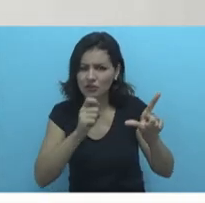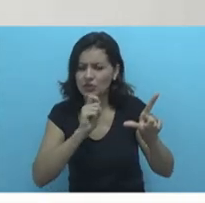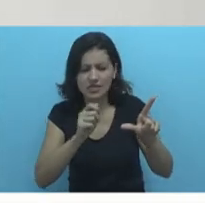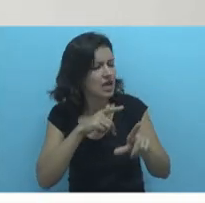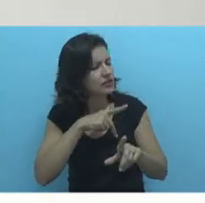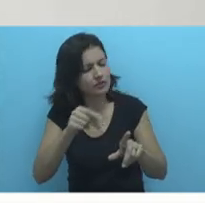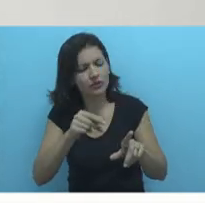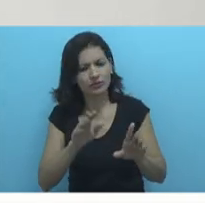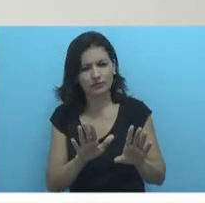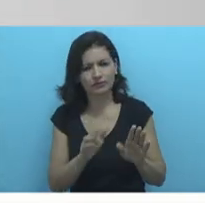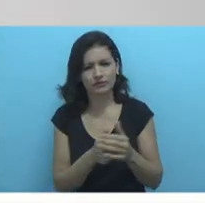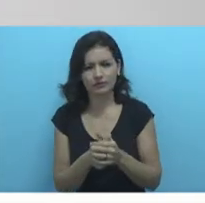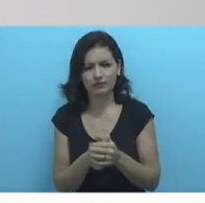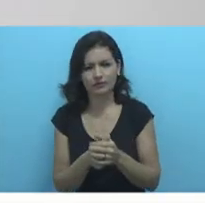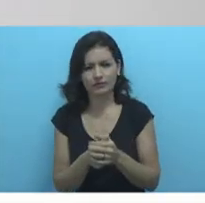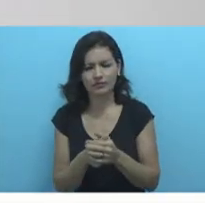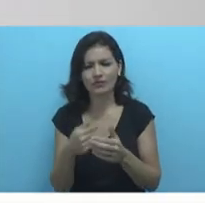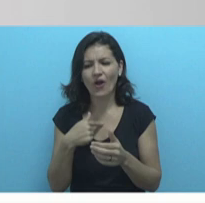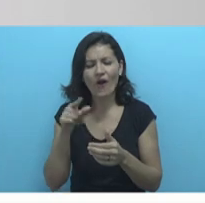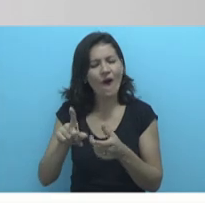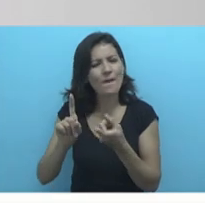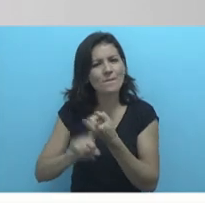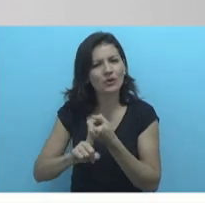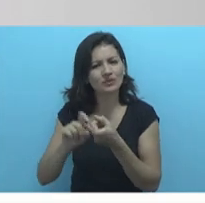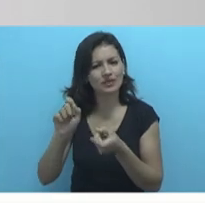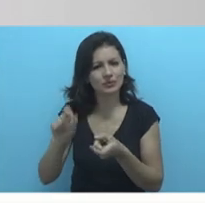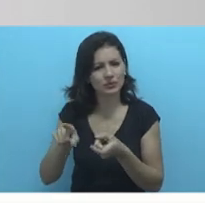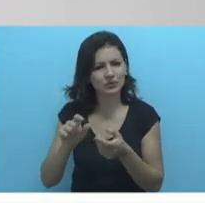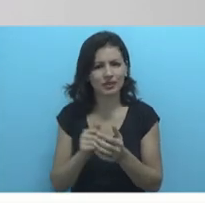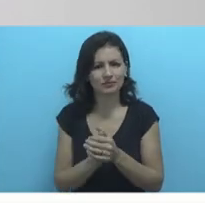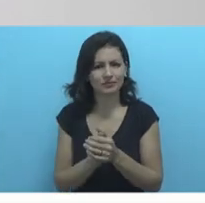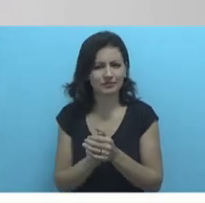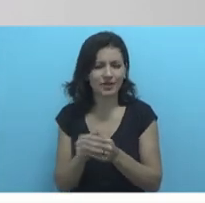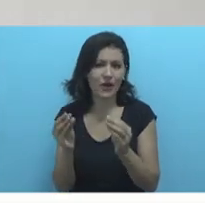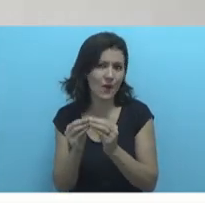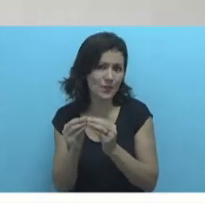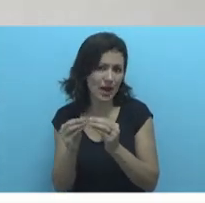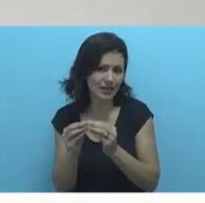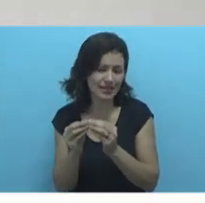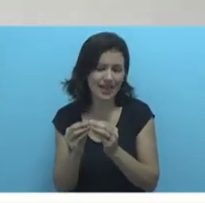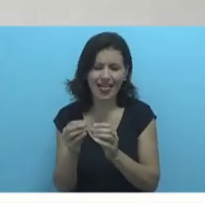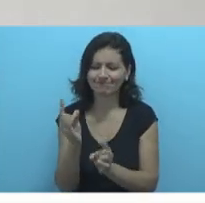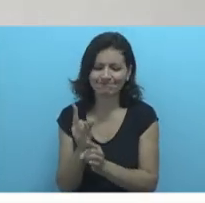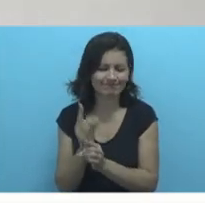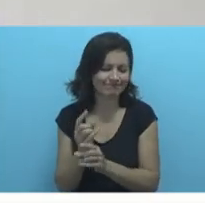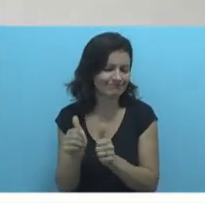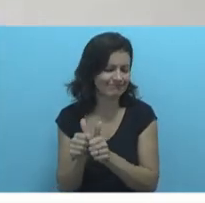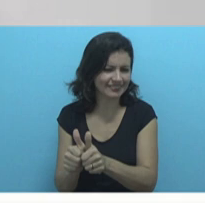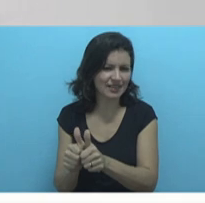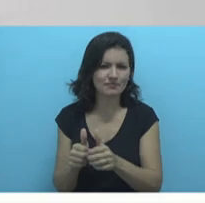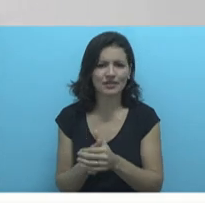Yo tuve el privilegio de ser su esposa, de ser su compañera incondicional,